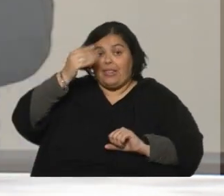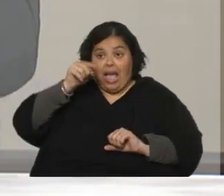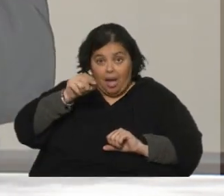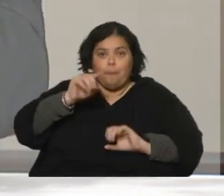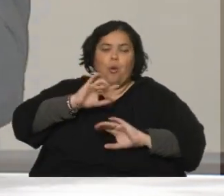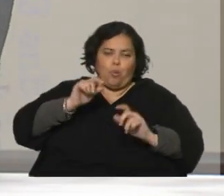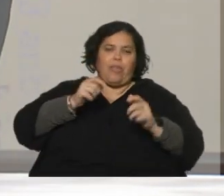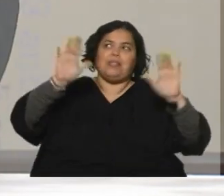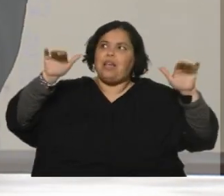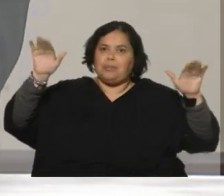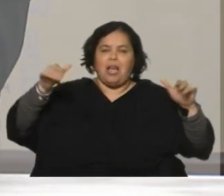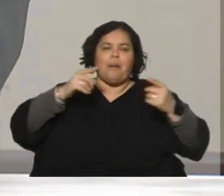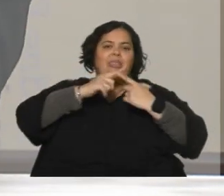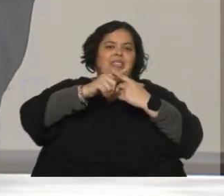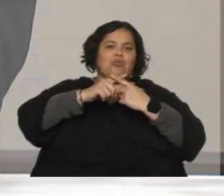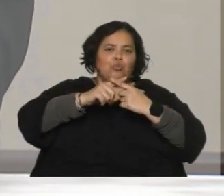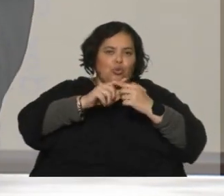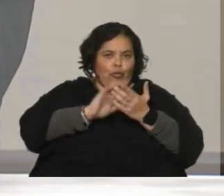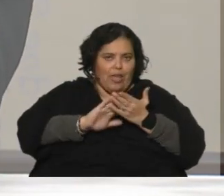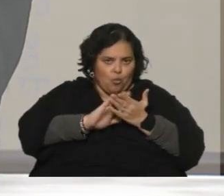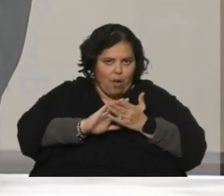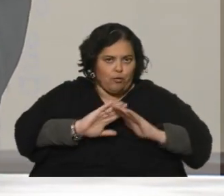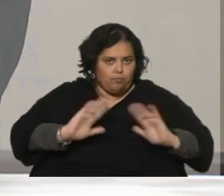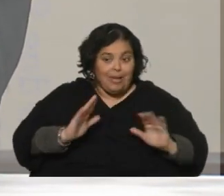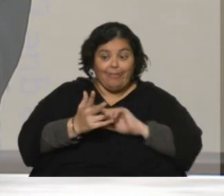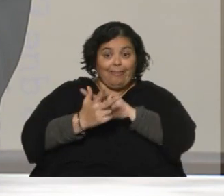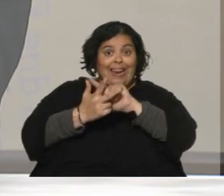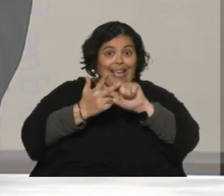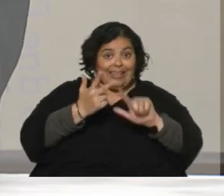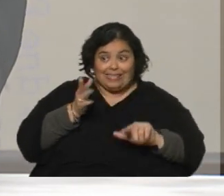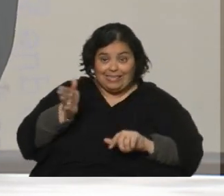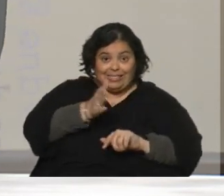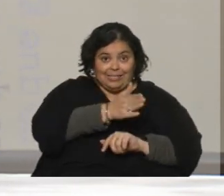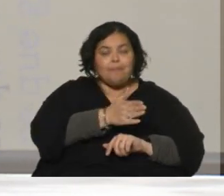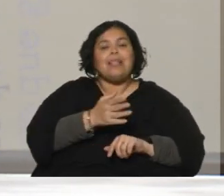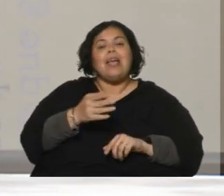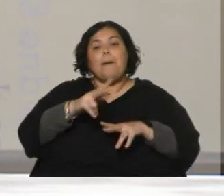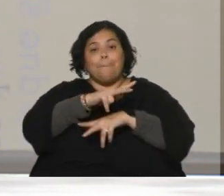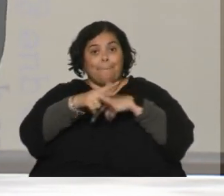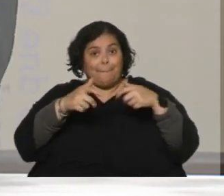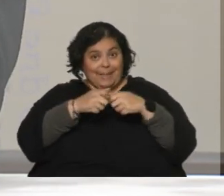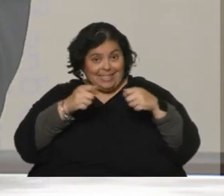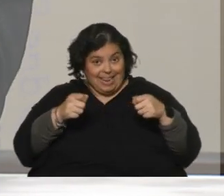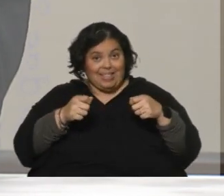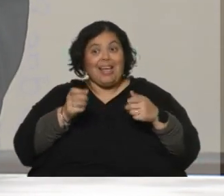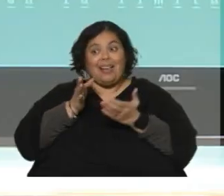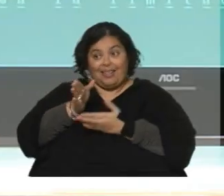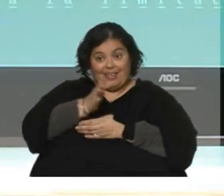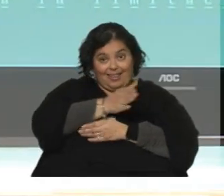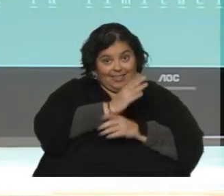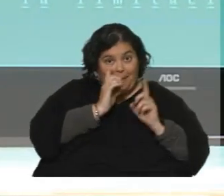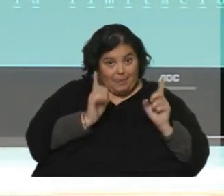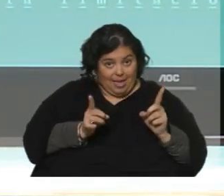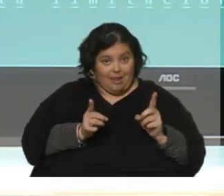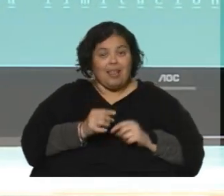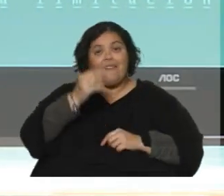amplio que va a poner a discusión el tema nuevo estadio en tercios el el cnt y tiene en frente amplio sí correlatos doble